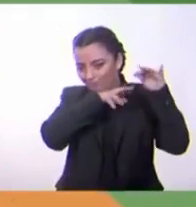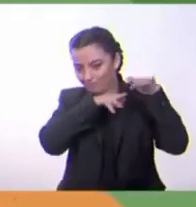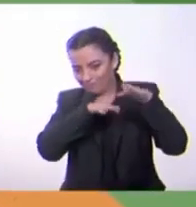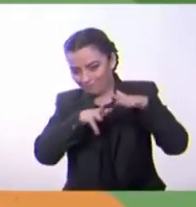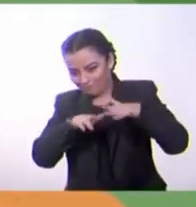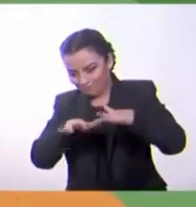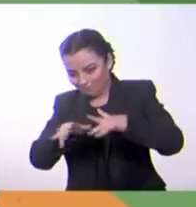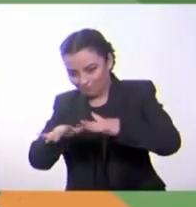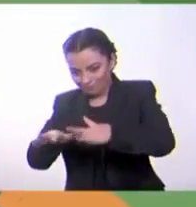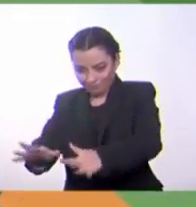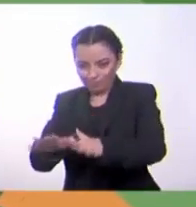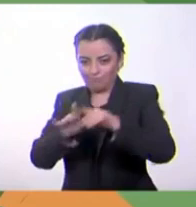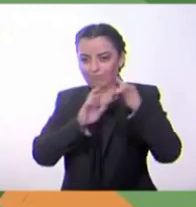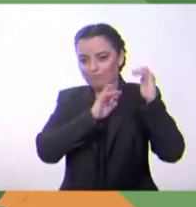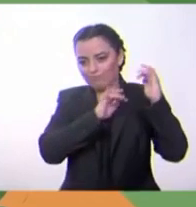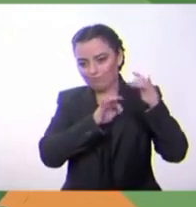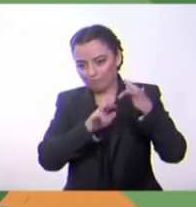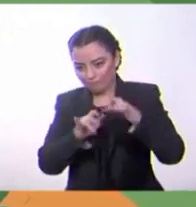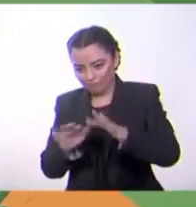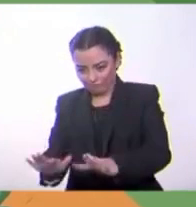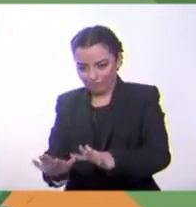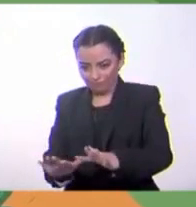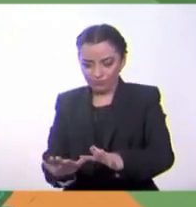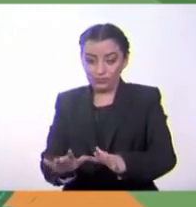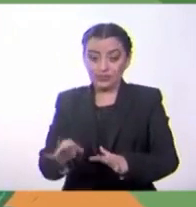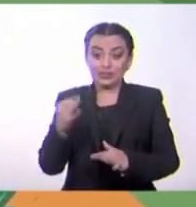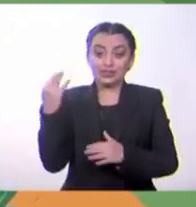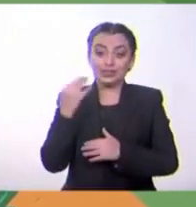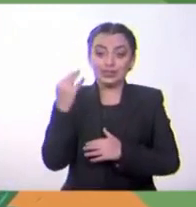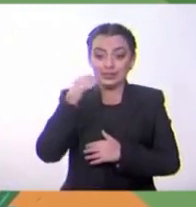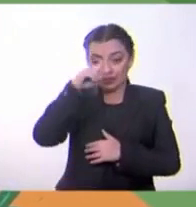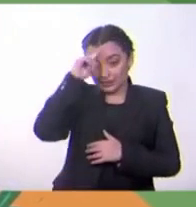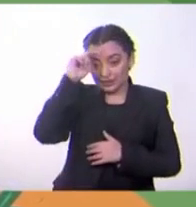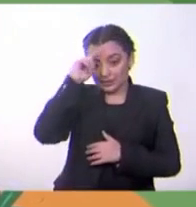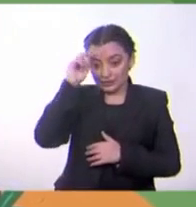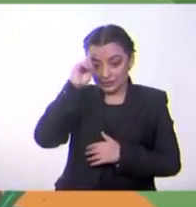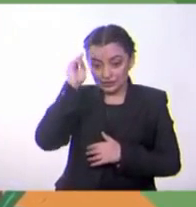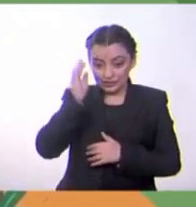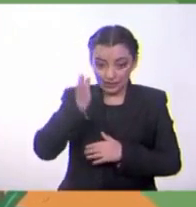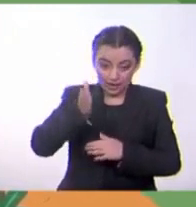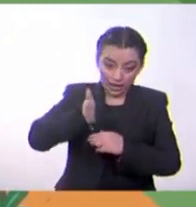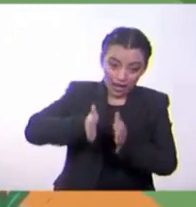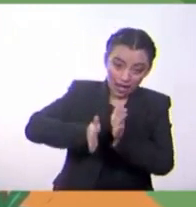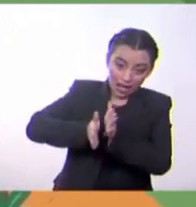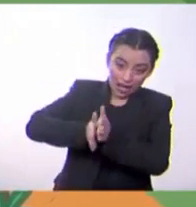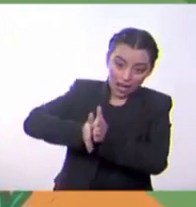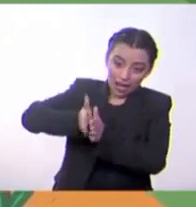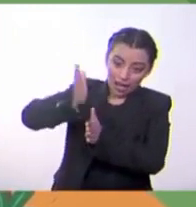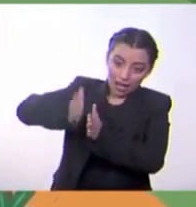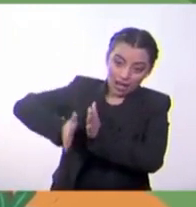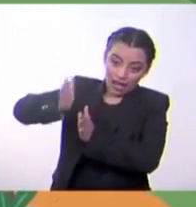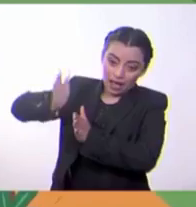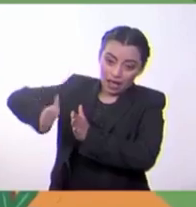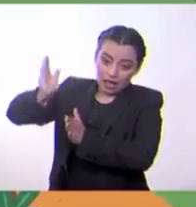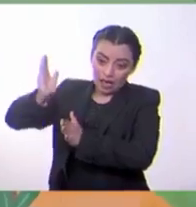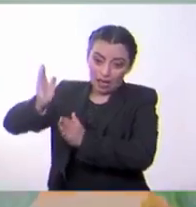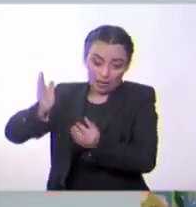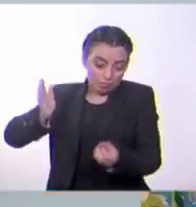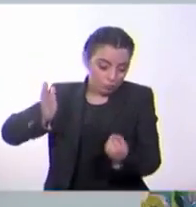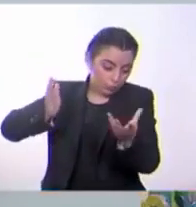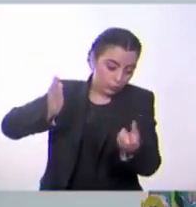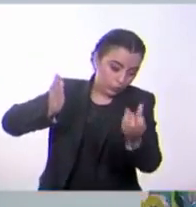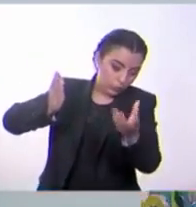poder trabajar los cultivos de manera alternada con barreras vivas o con barreras muertas, ya sea el